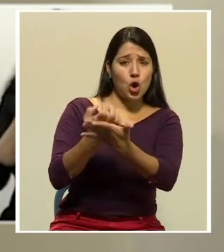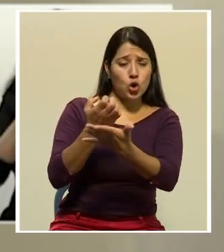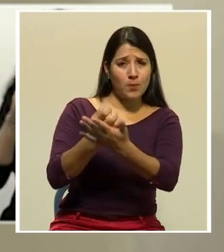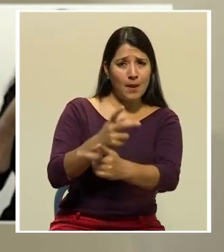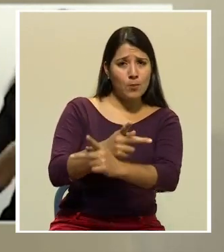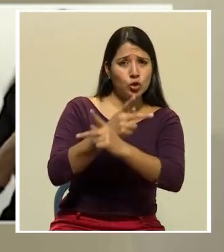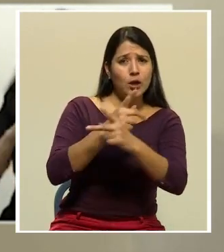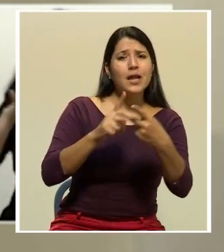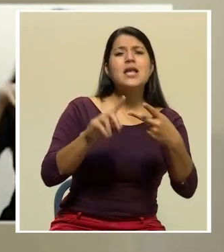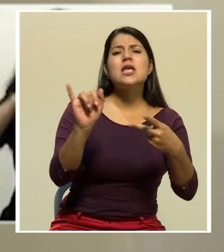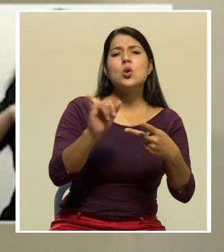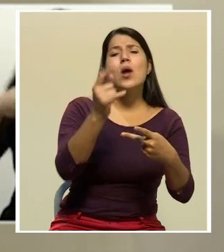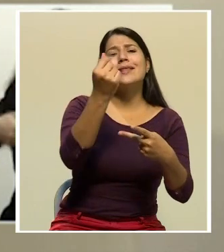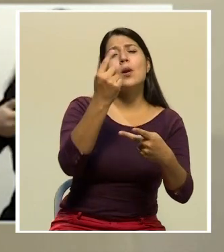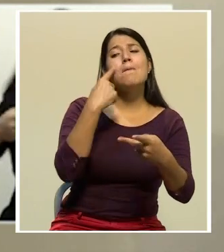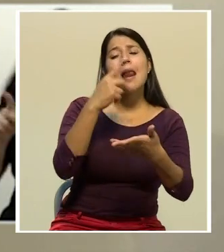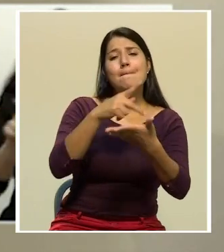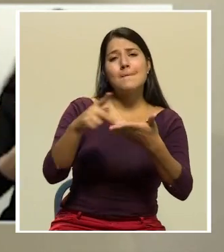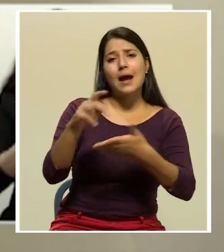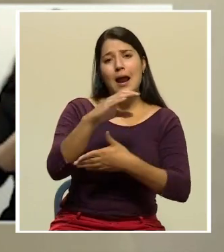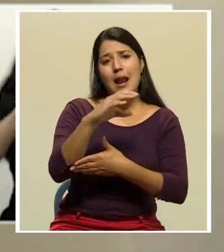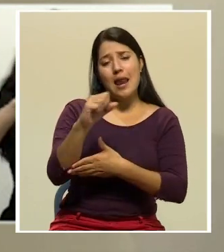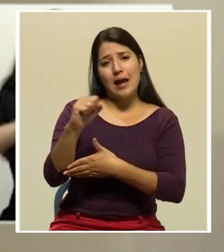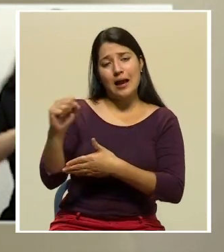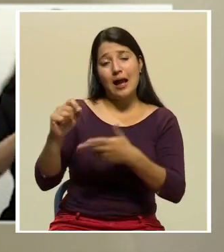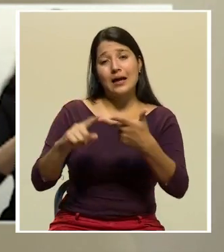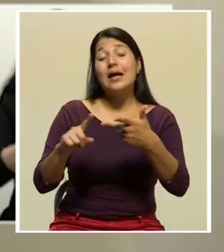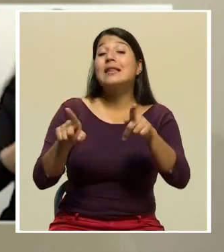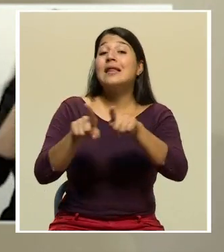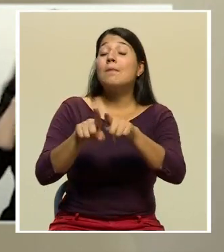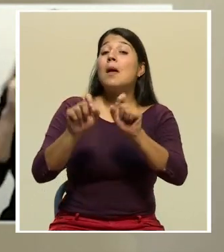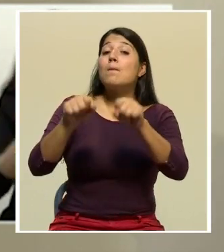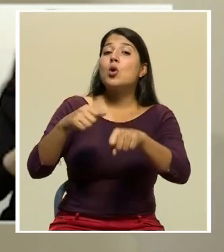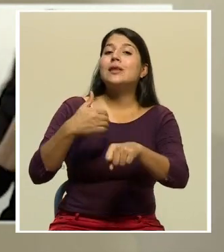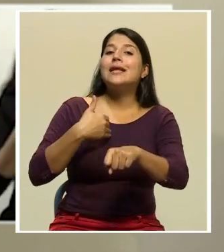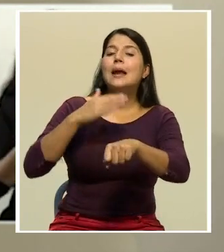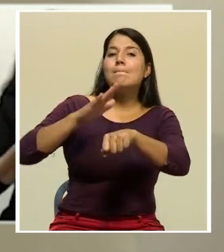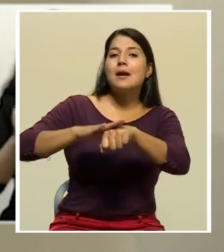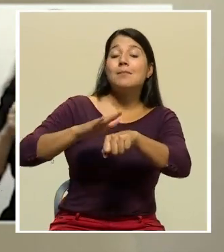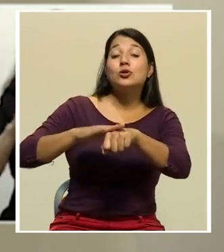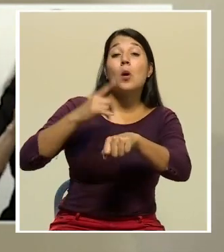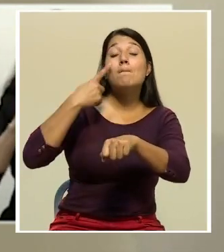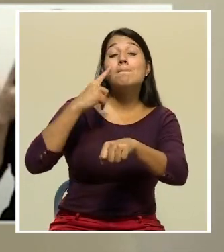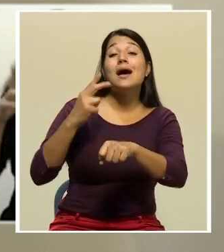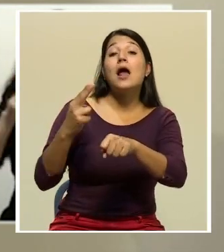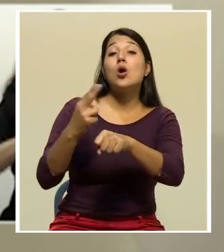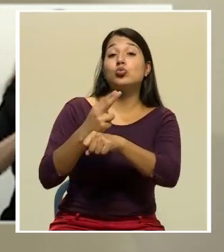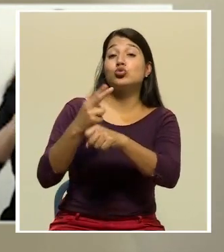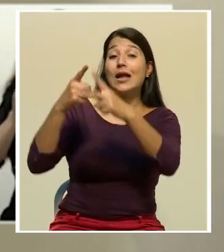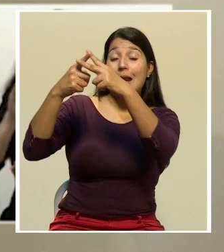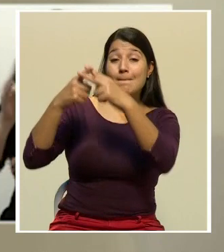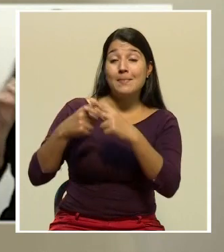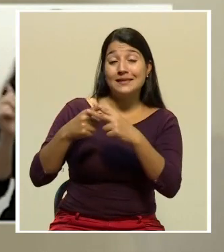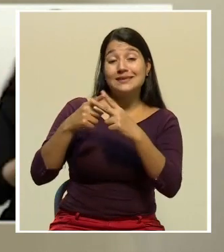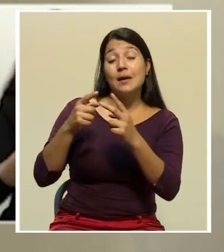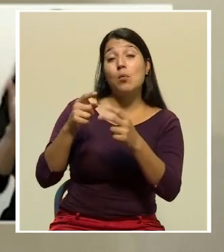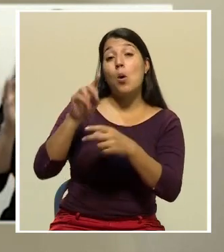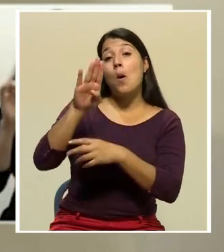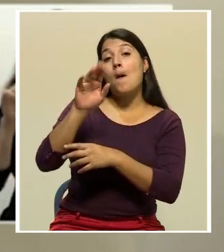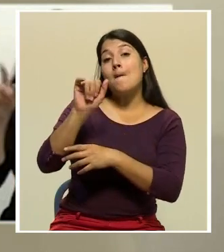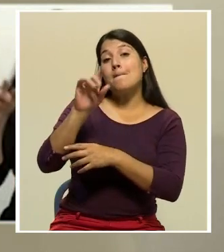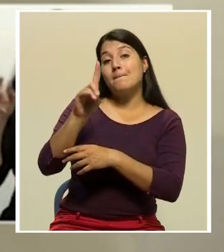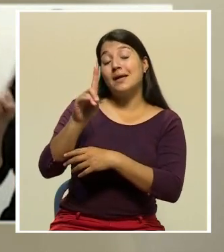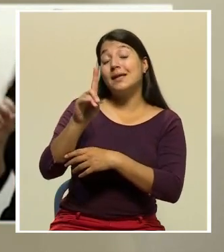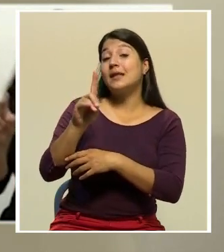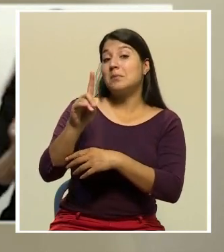Caja, así como poder obtener la autorización legal para usar los recursos del crédito ya aprobado del BID con la AFD, así como